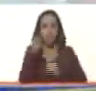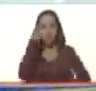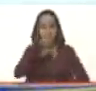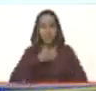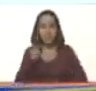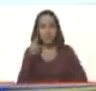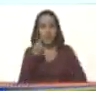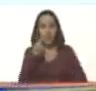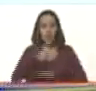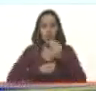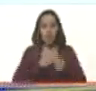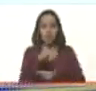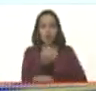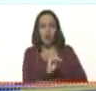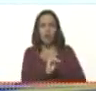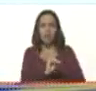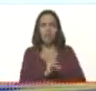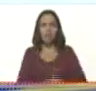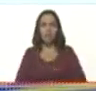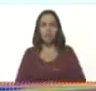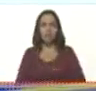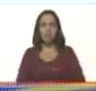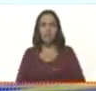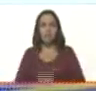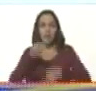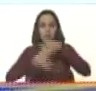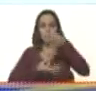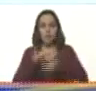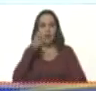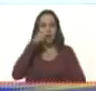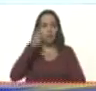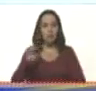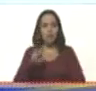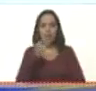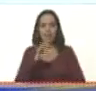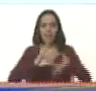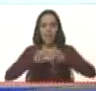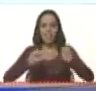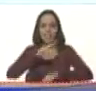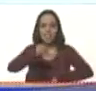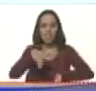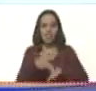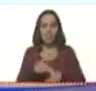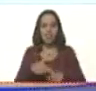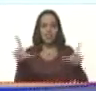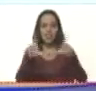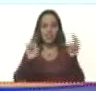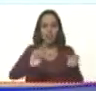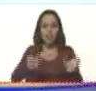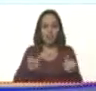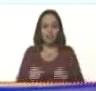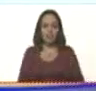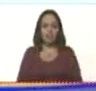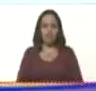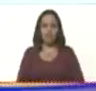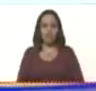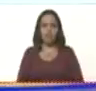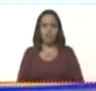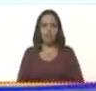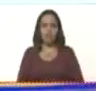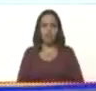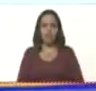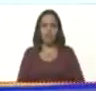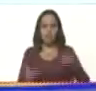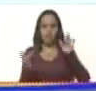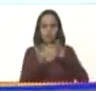va, Mervin, por favor? Vamos a explicarle a nuestro pueblo, estamos en cadena nacional de radio y televisión, conectados con